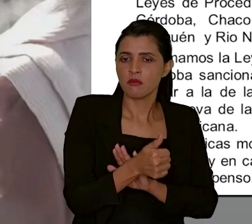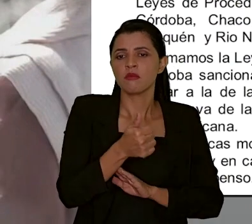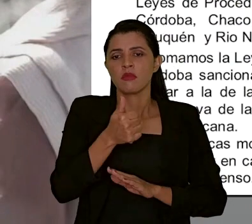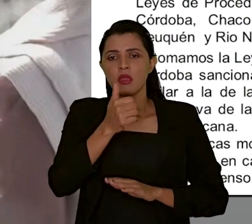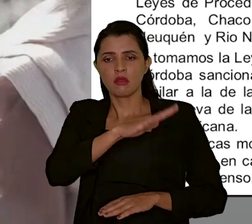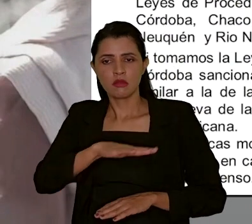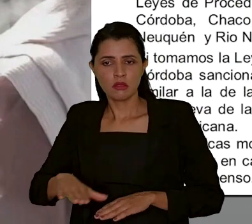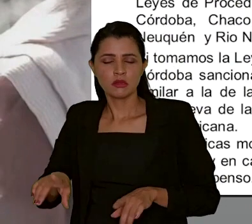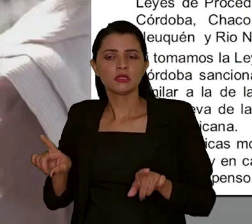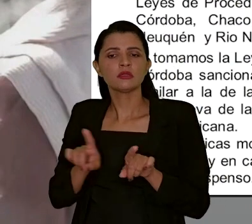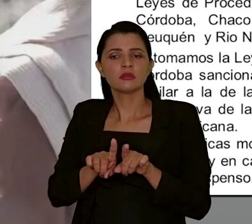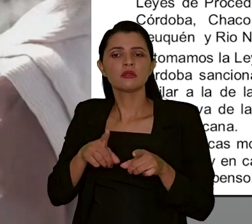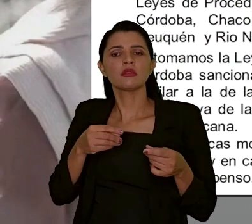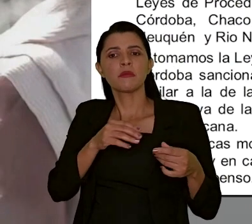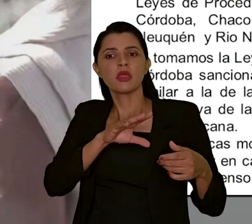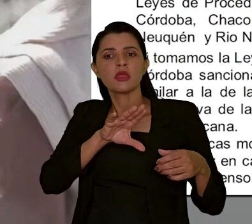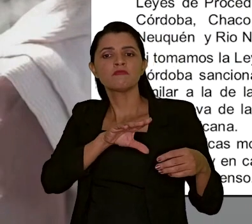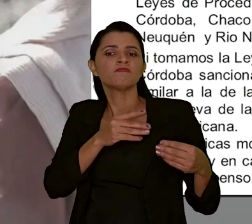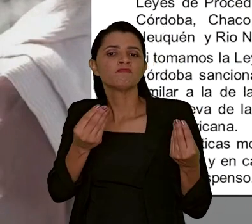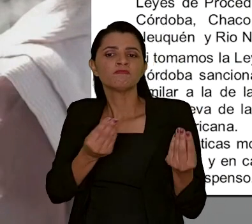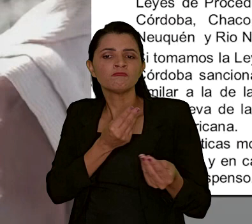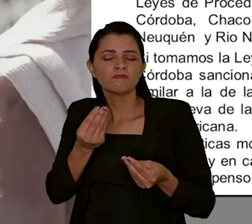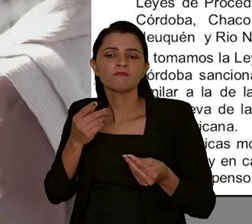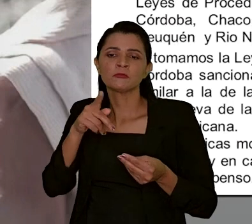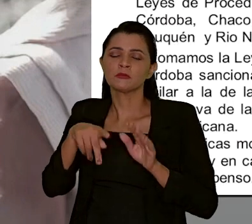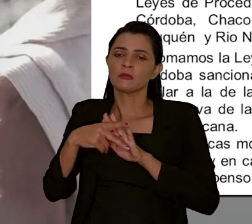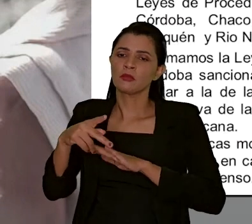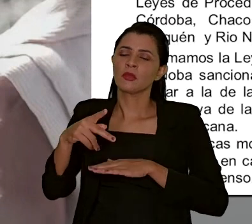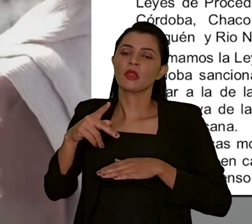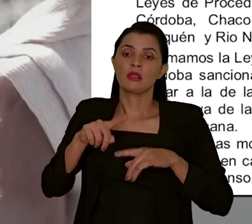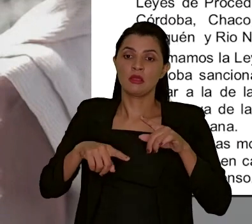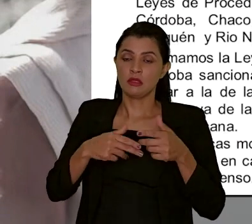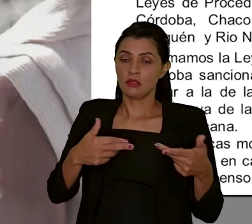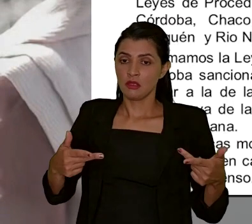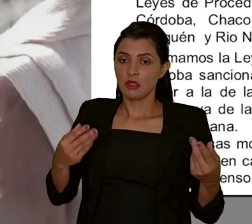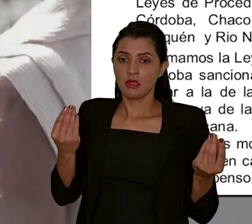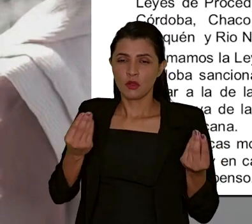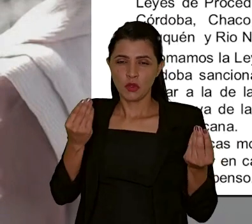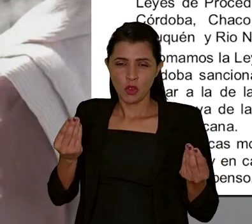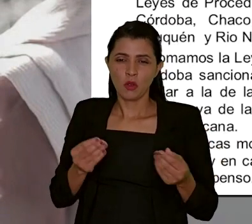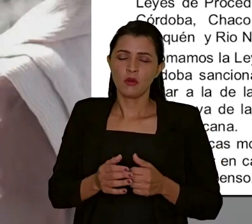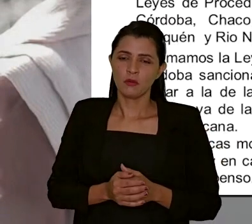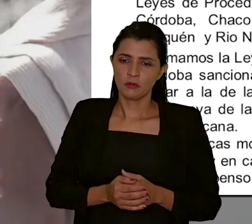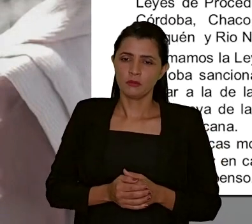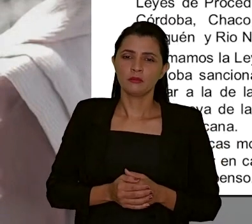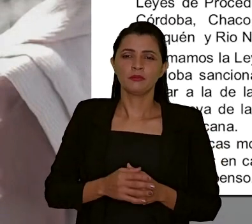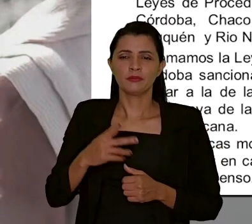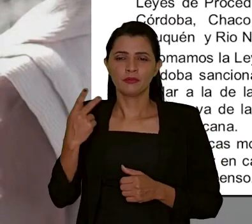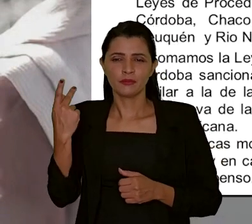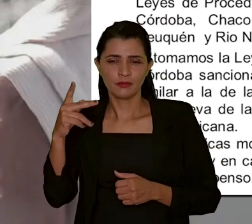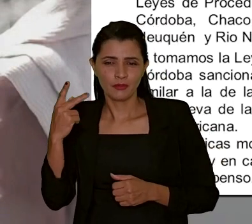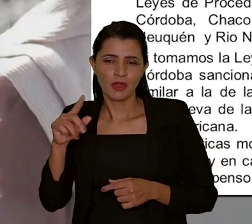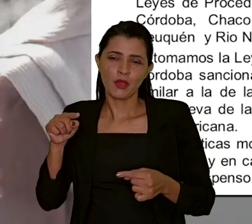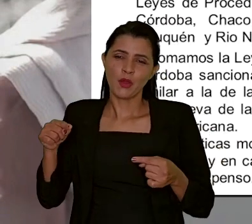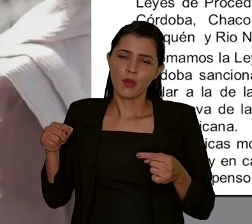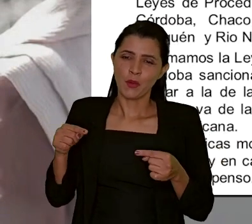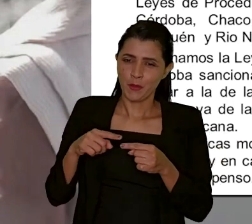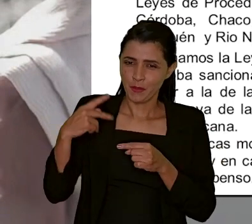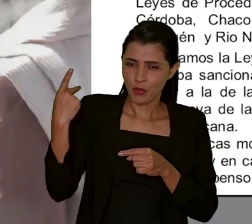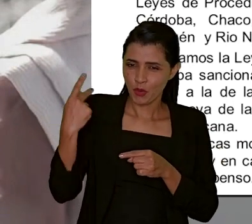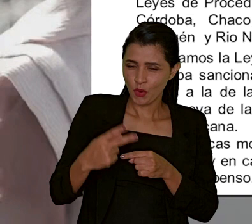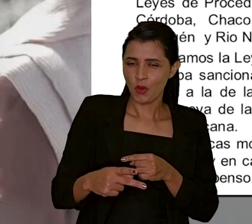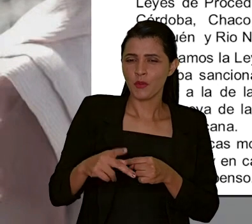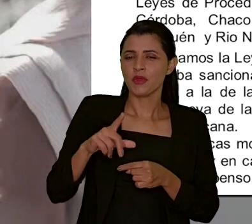provincias han dictado leyes de procedimiento en esta materia, entre ellas Córdoba, Chaco, Entre Ríos, Misiones,